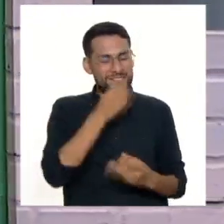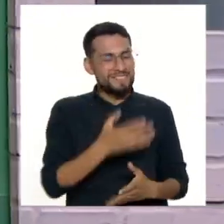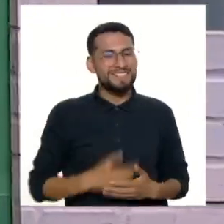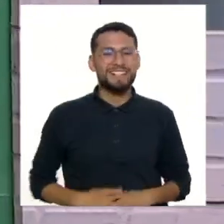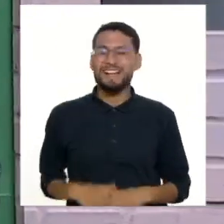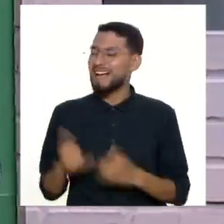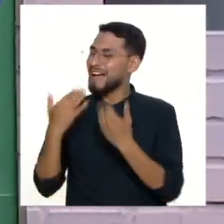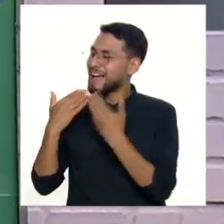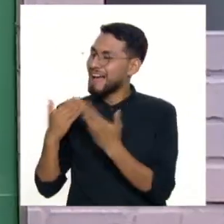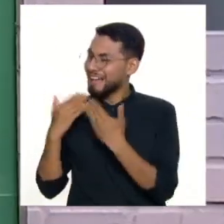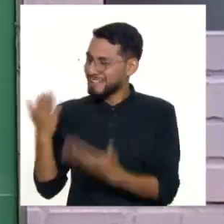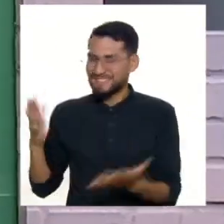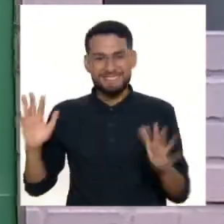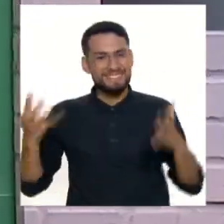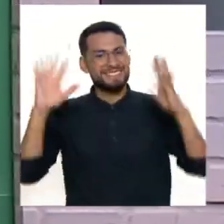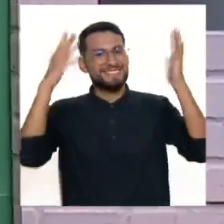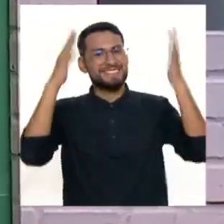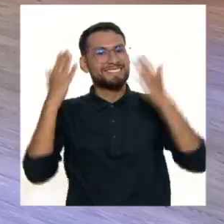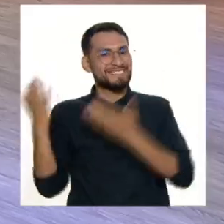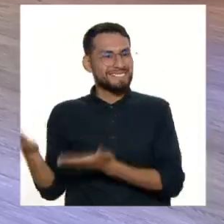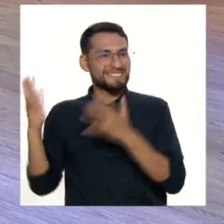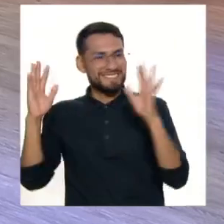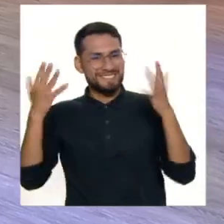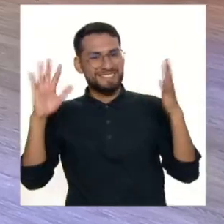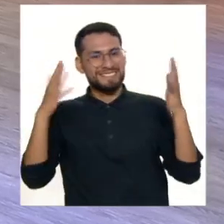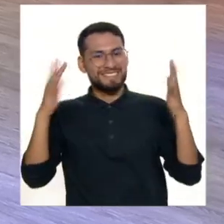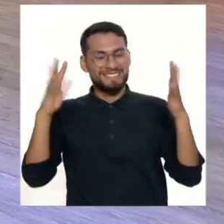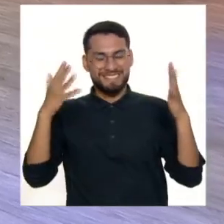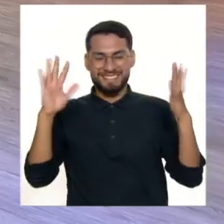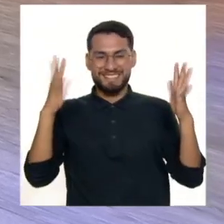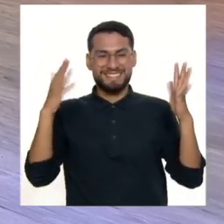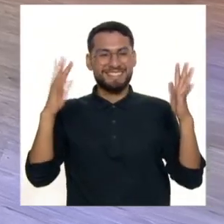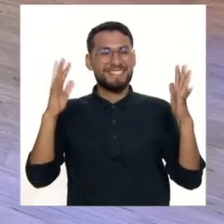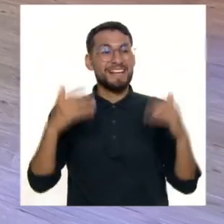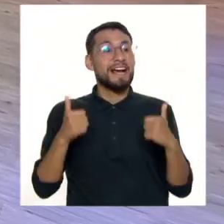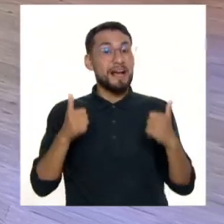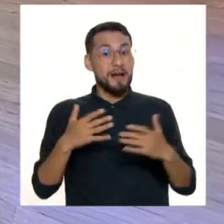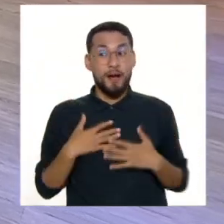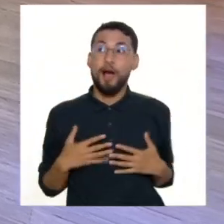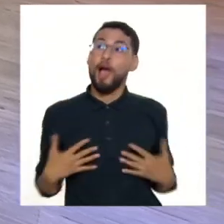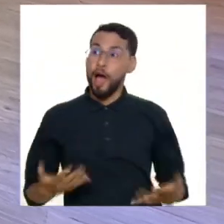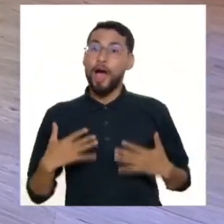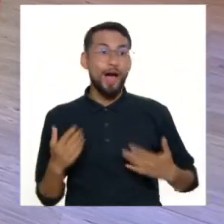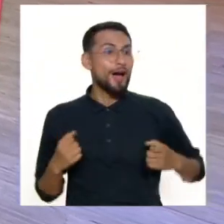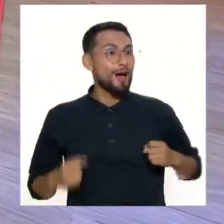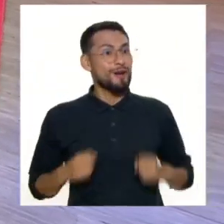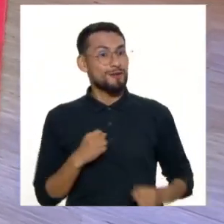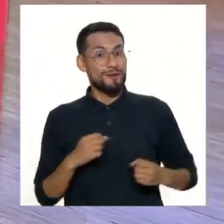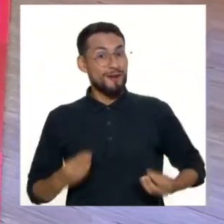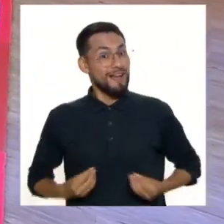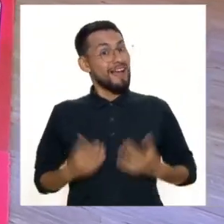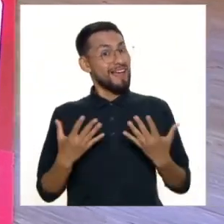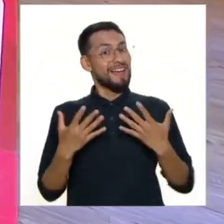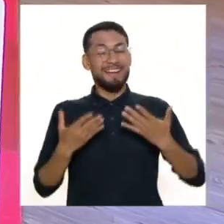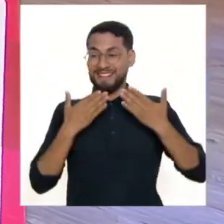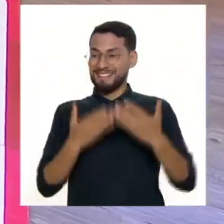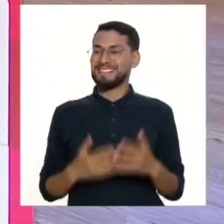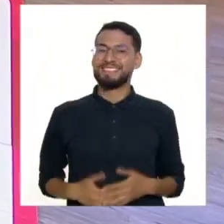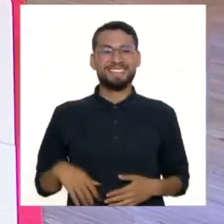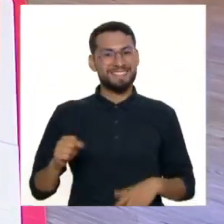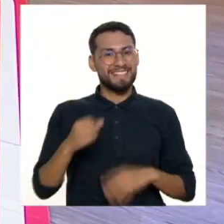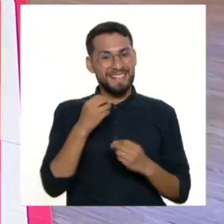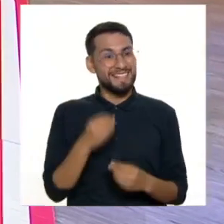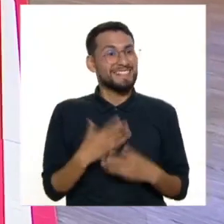ver. Muchísimas gracias, un fuerte aplauso para ellos. Oye, nos han movido acá. Ha cambiado. Nos han movido, mi